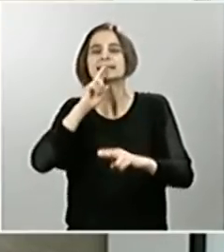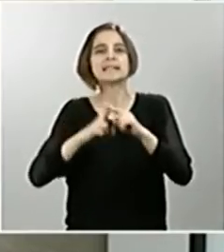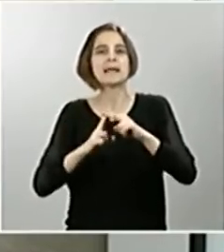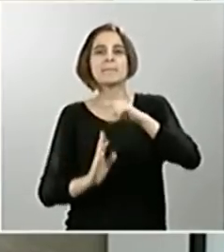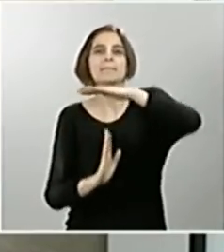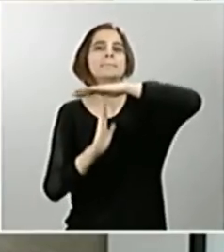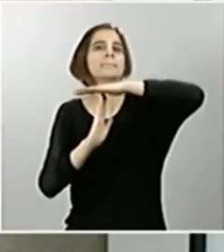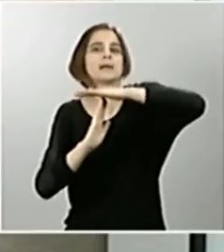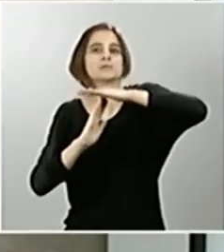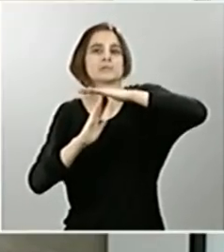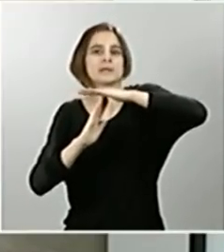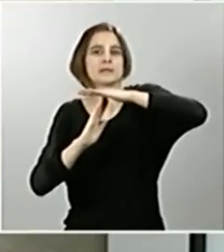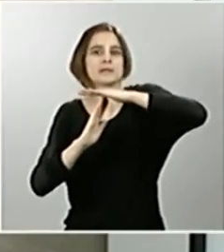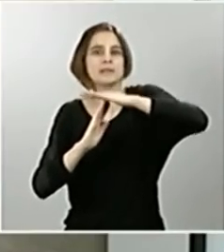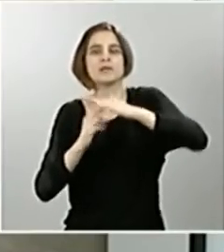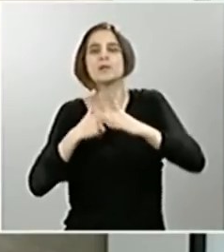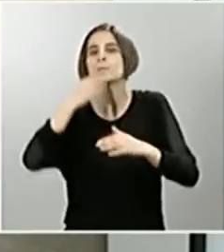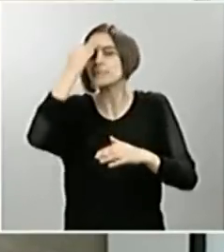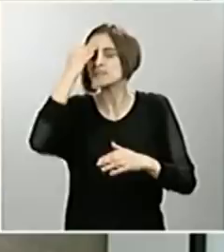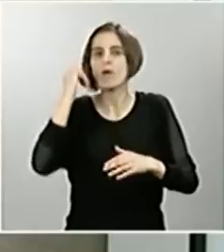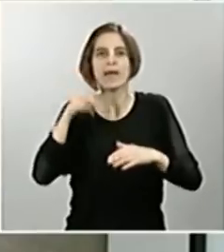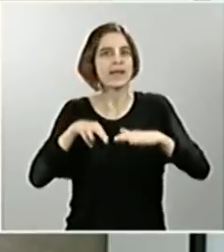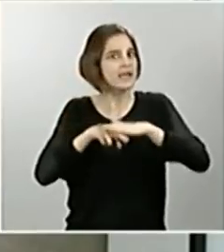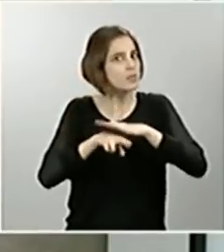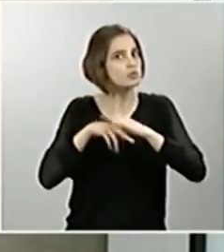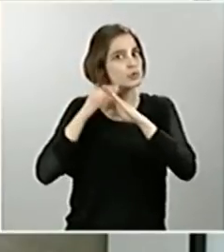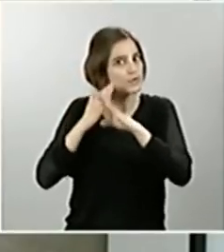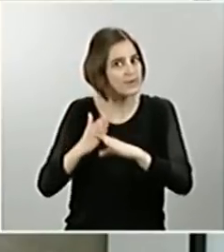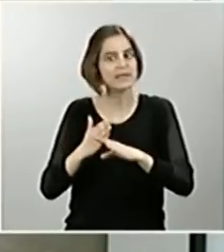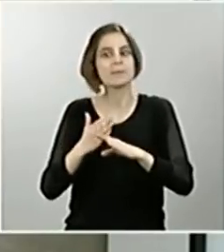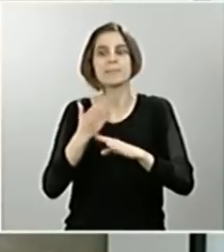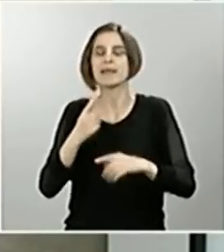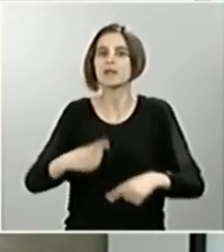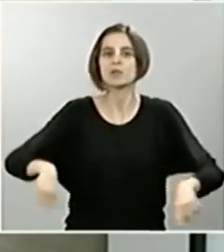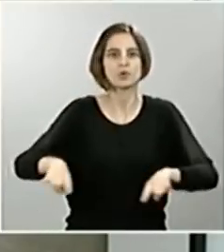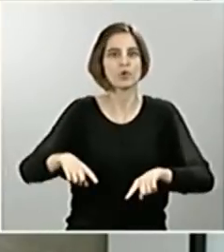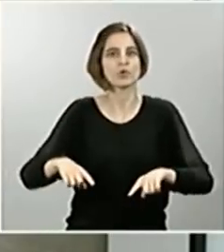para que entre todas e todos hagamos un uso responsable dos bienes públicos.